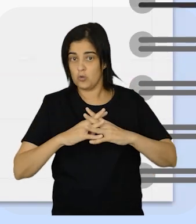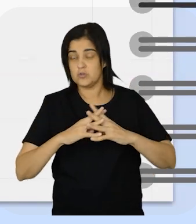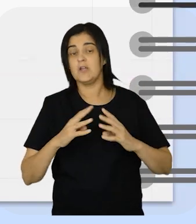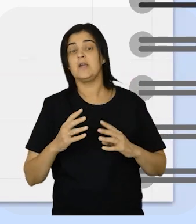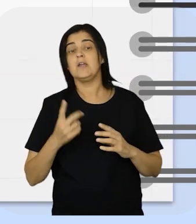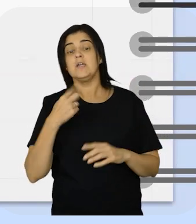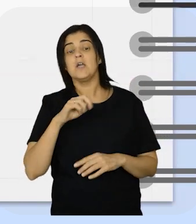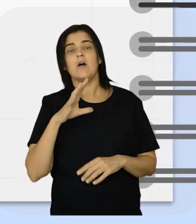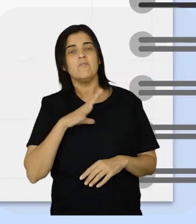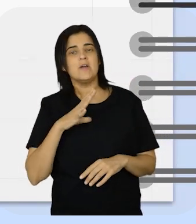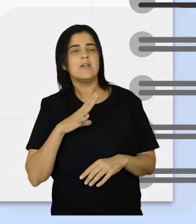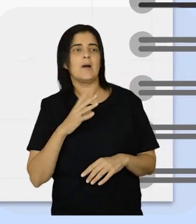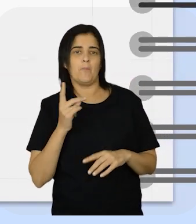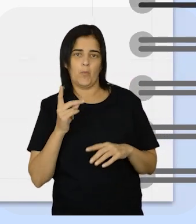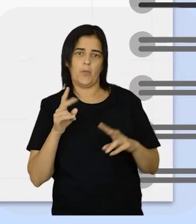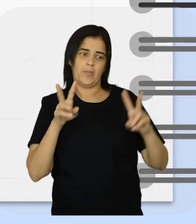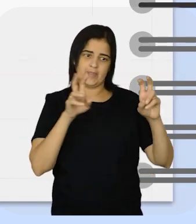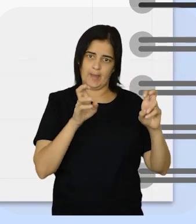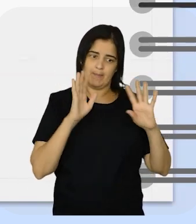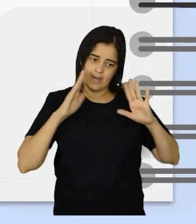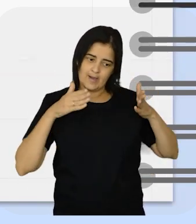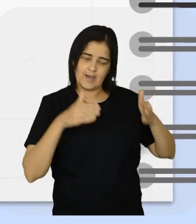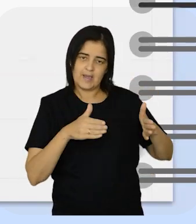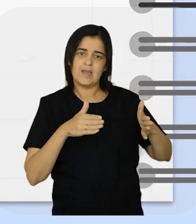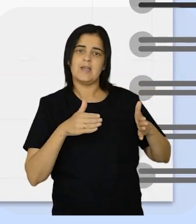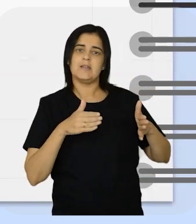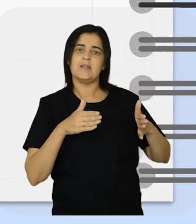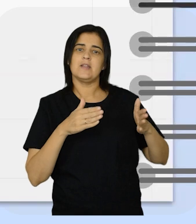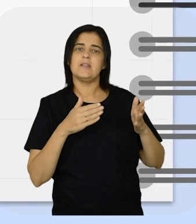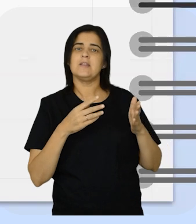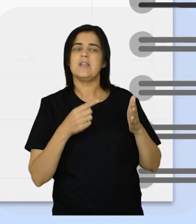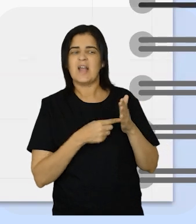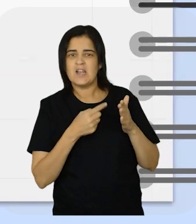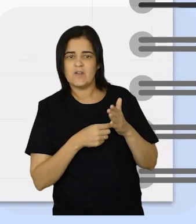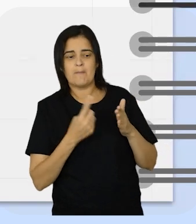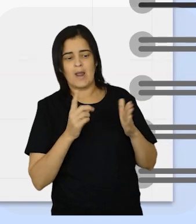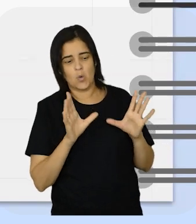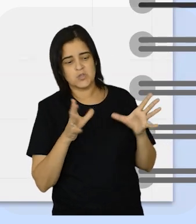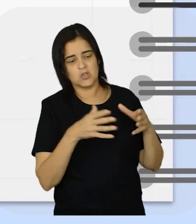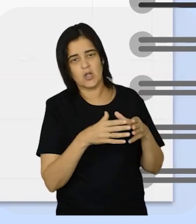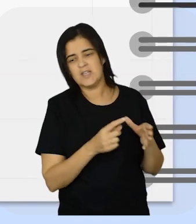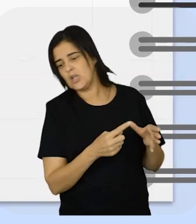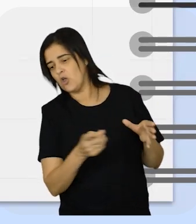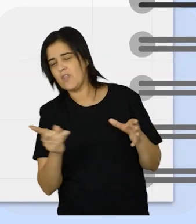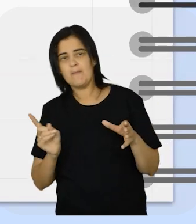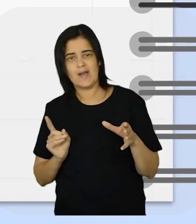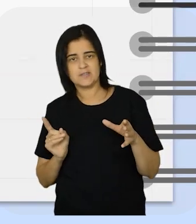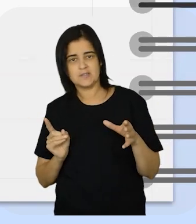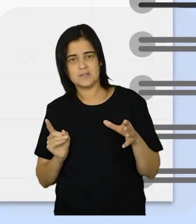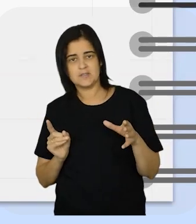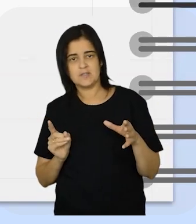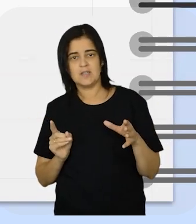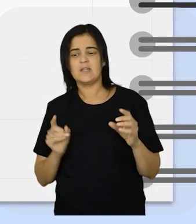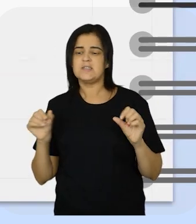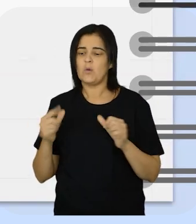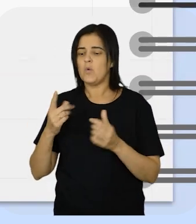como por un lado, una forma de planificar para un sector y que los otros se le